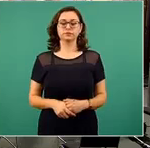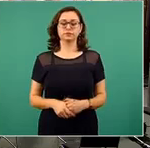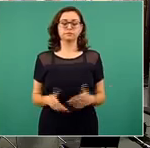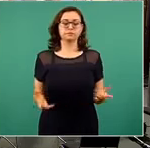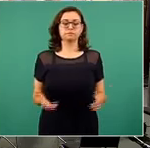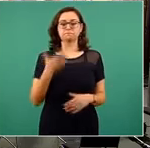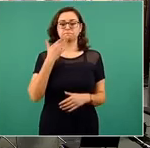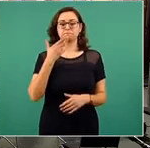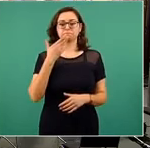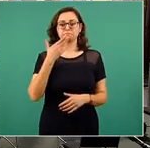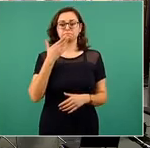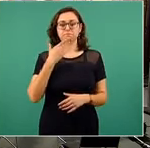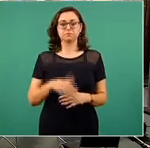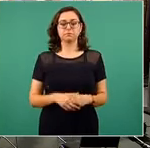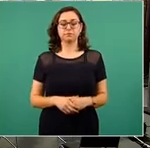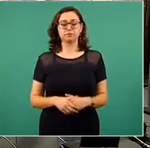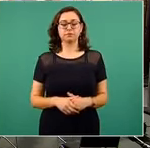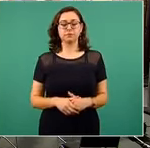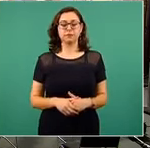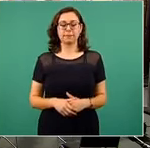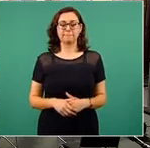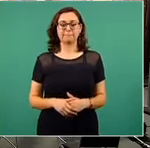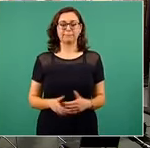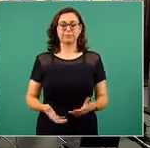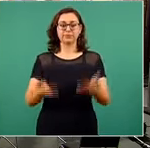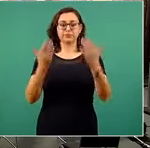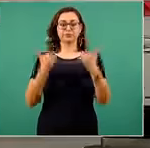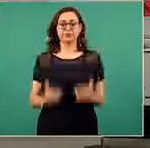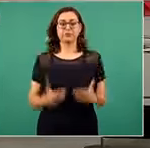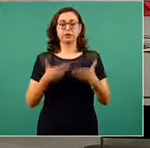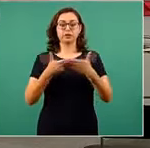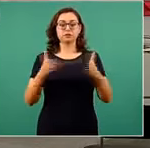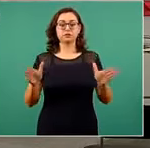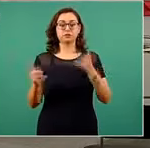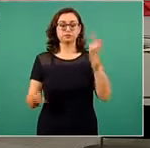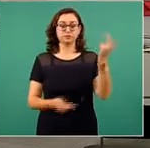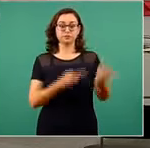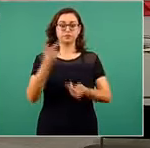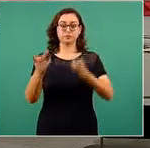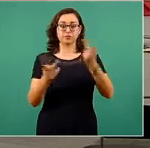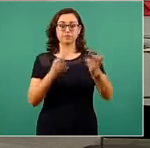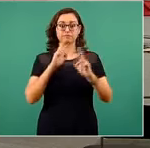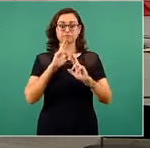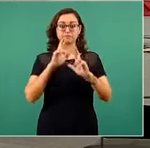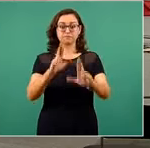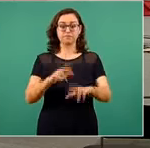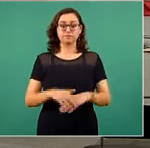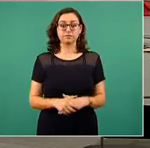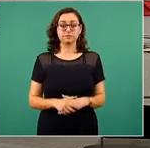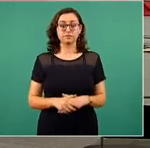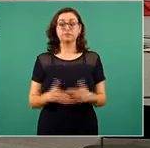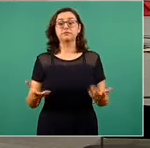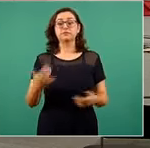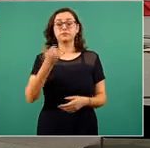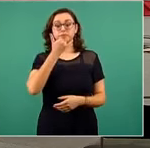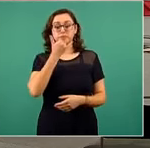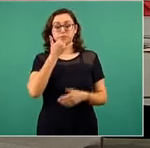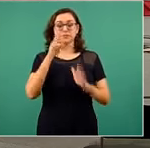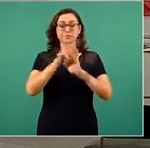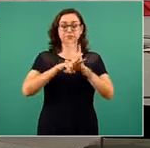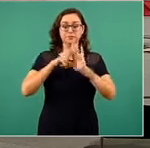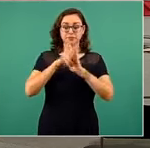bien, vamos a abrir a preguntas y comentarios. Hay un video, vamos a poner un